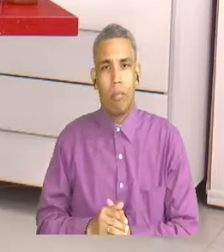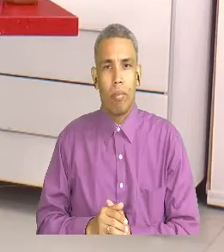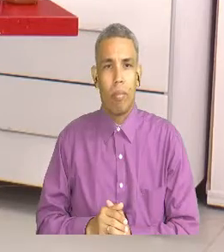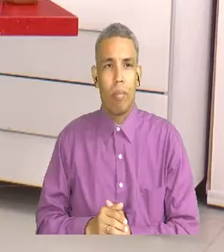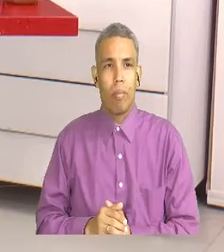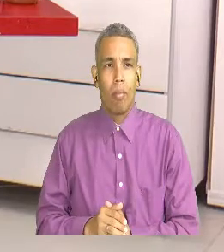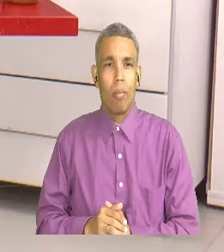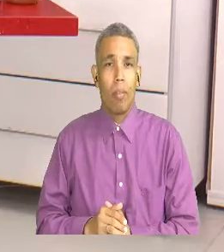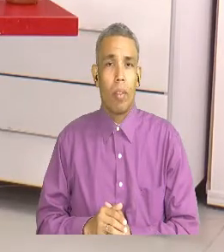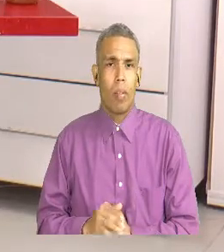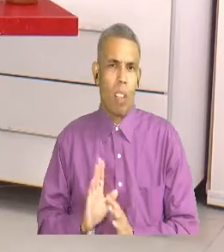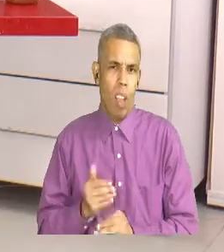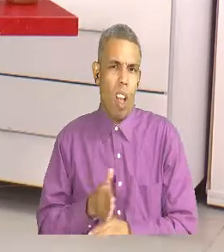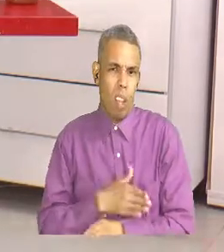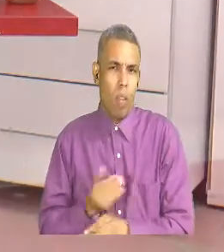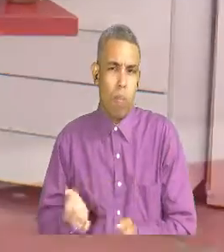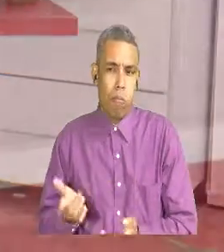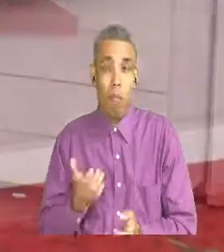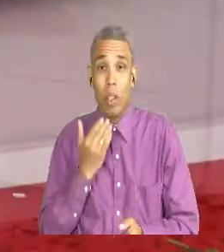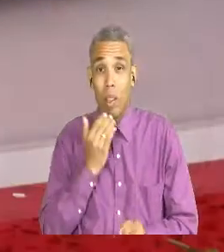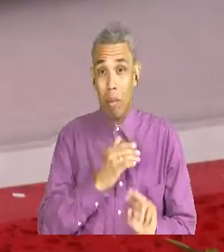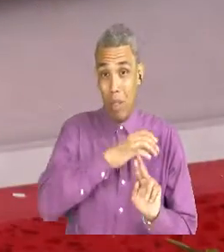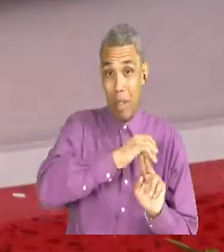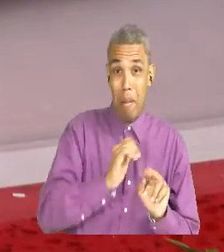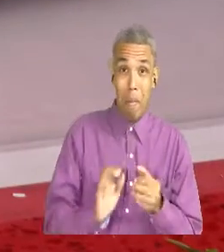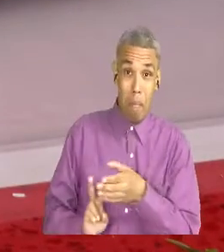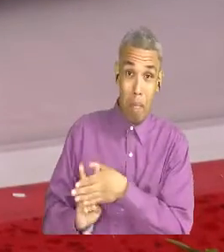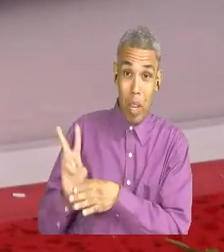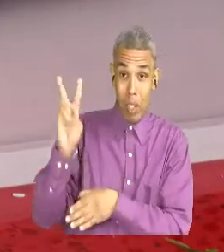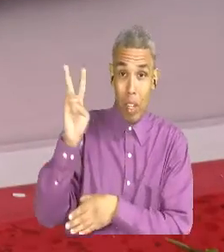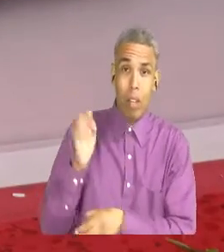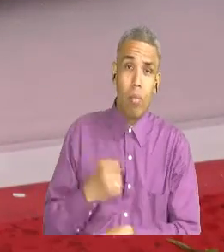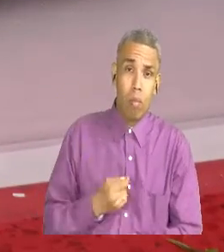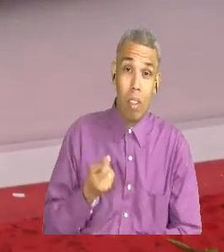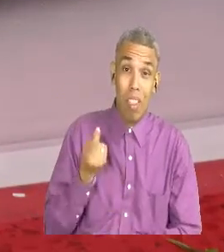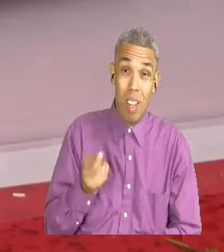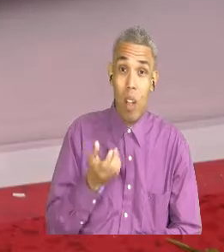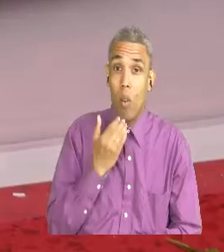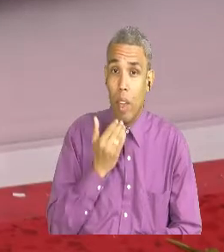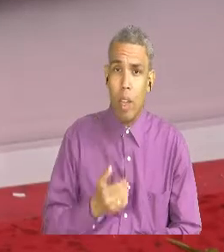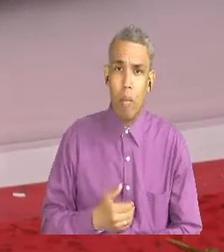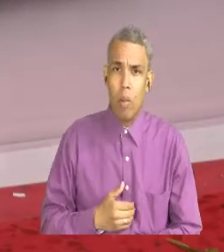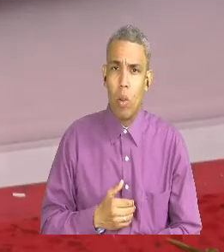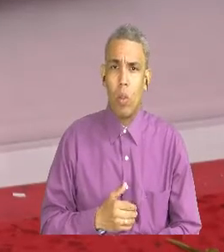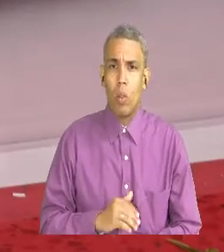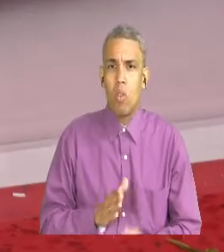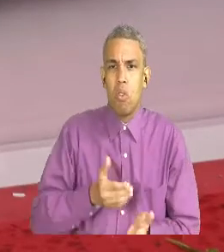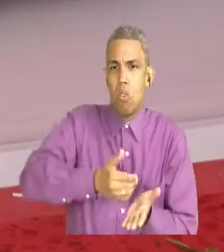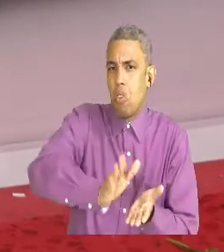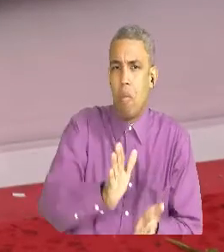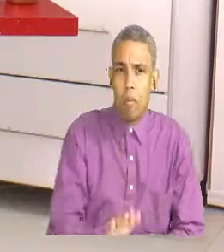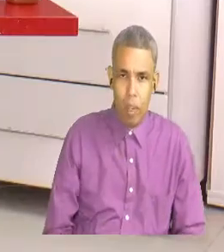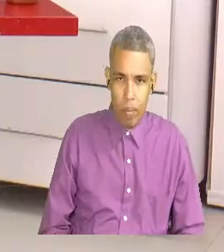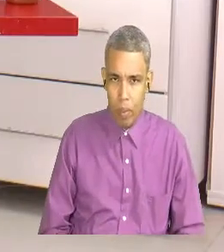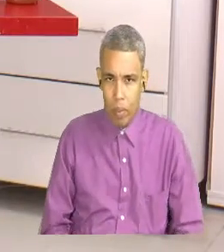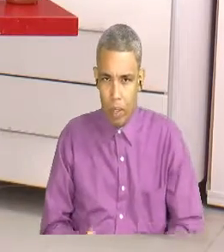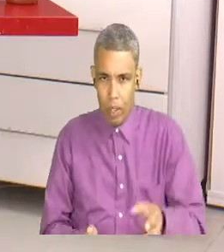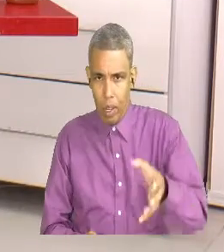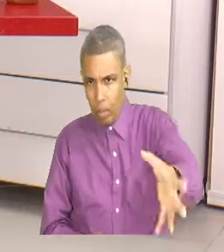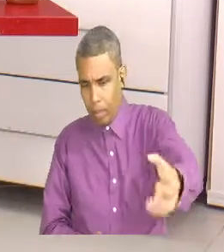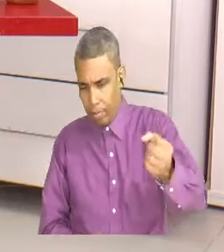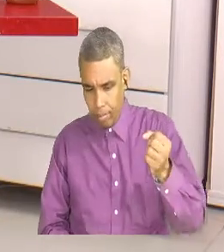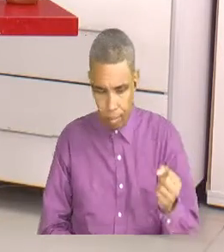es un vegetal muy delicado. Entonces la idea es que nos dure, entonces lo que hacemos es conservarlo.